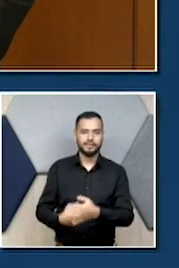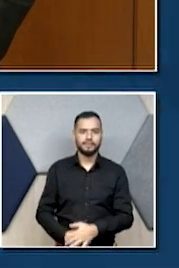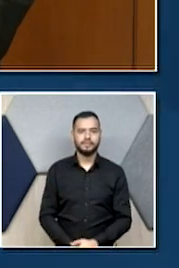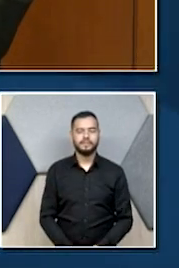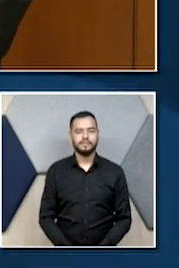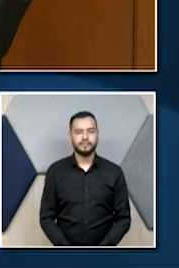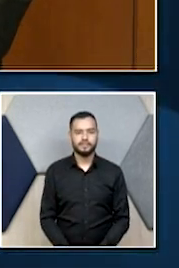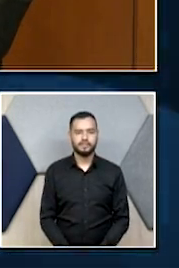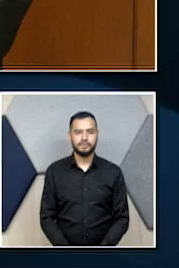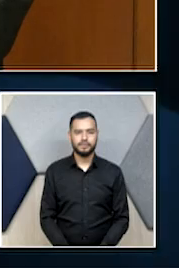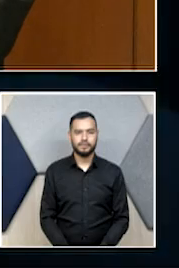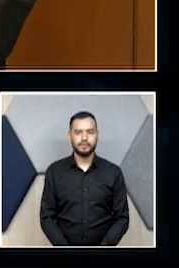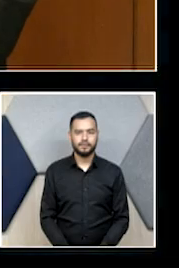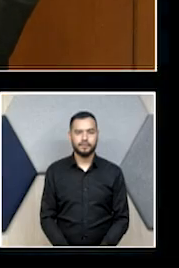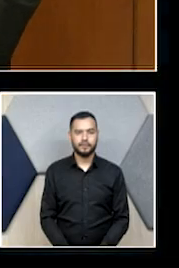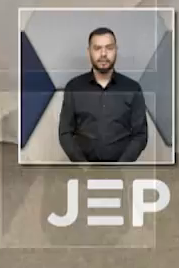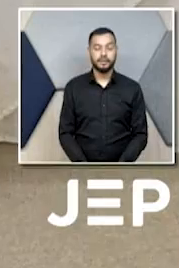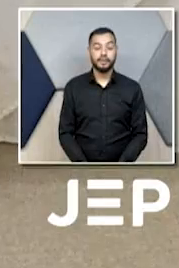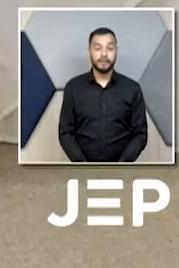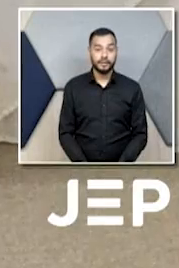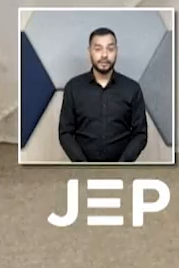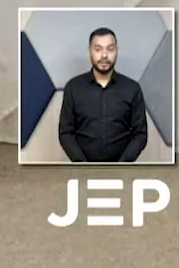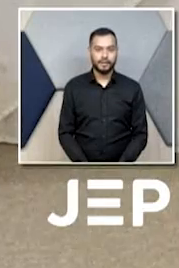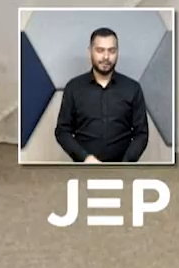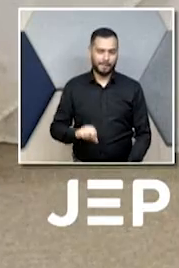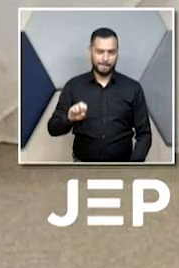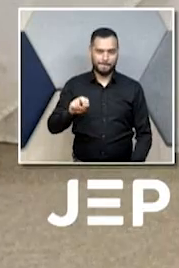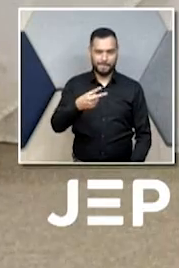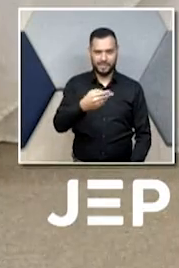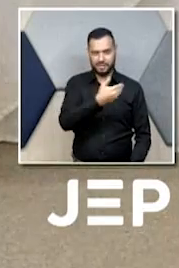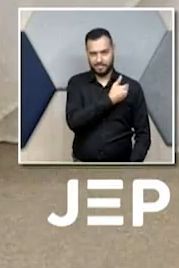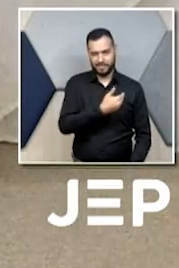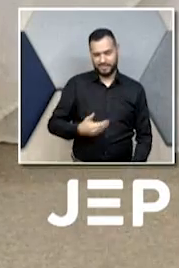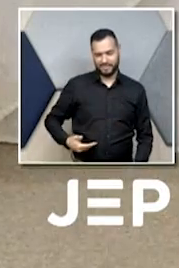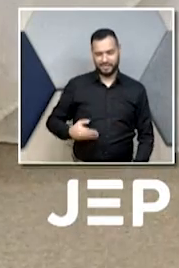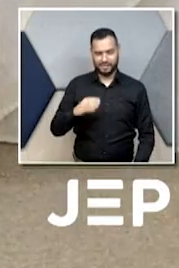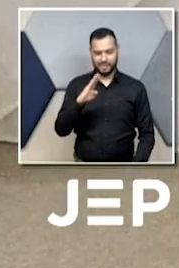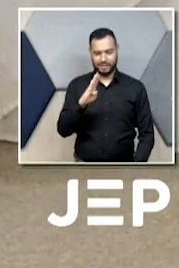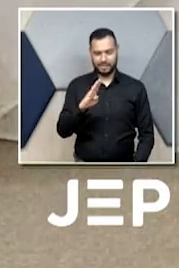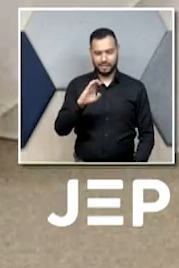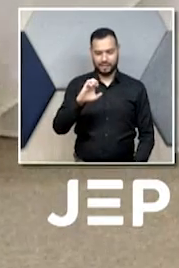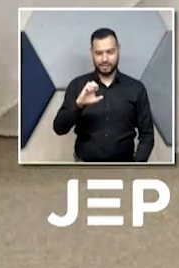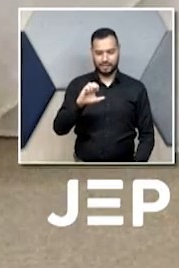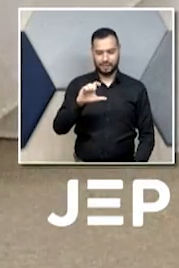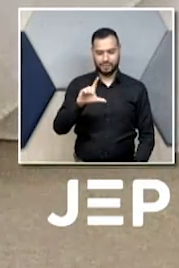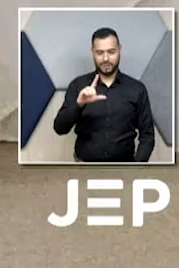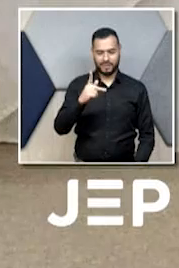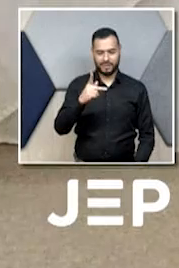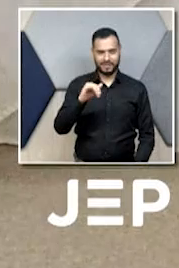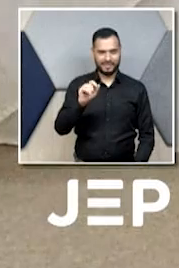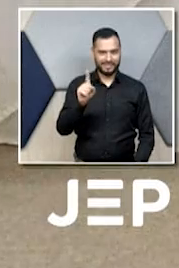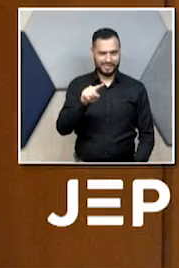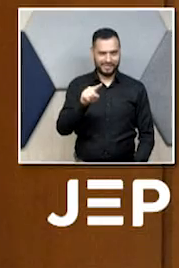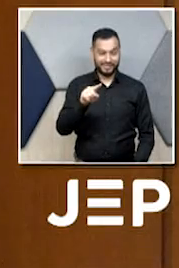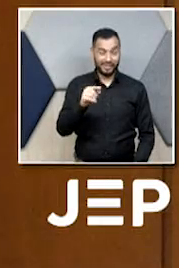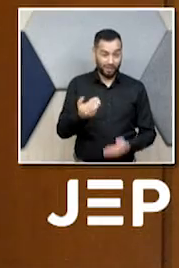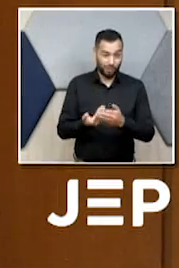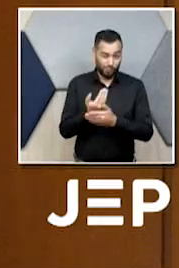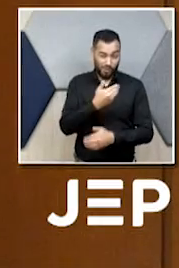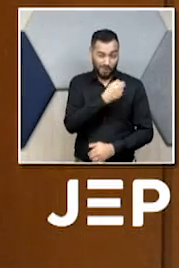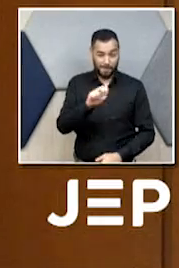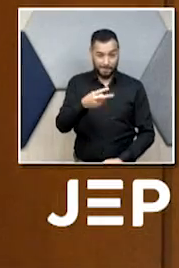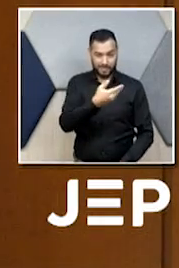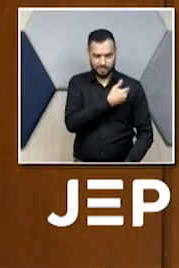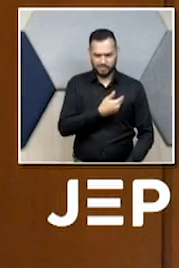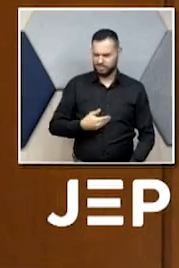a la vicepresidenta Belkis Izquierdo. Hemos sido durante todos estos años de la